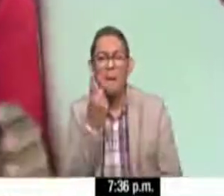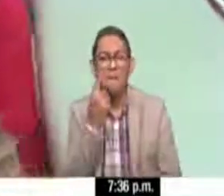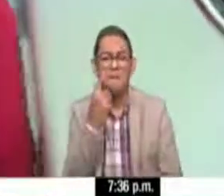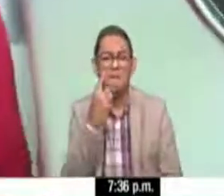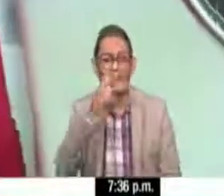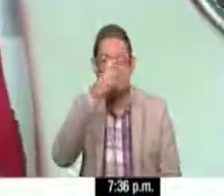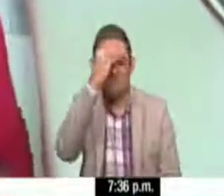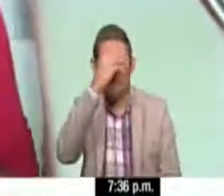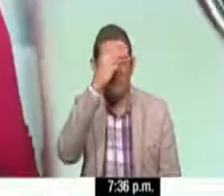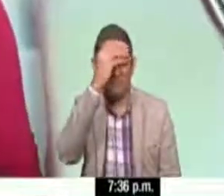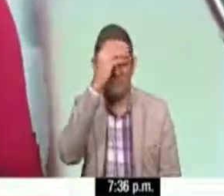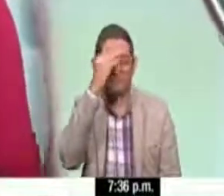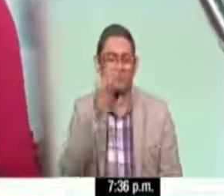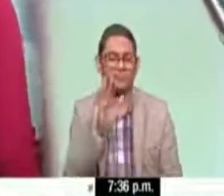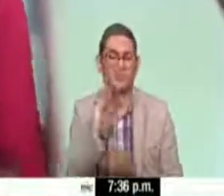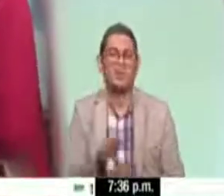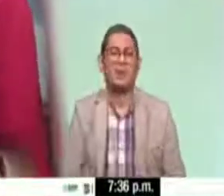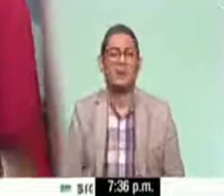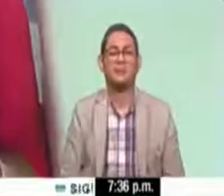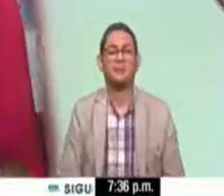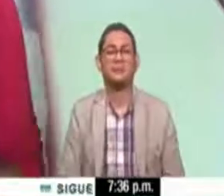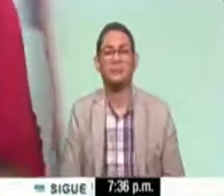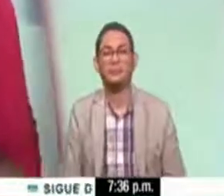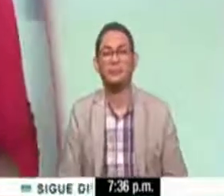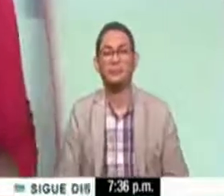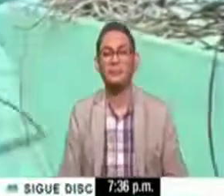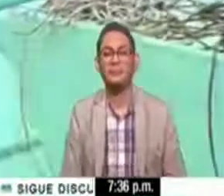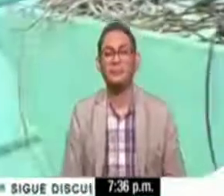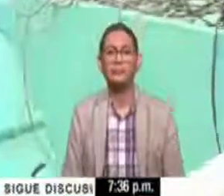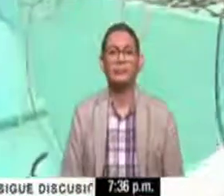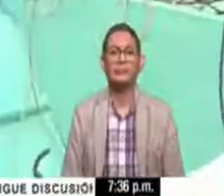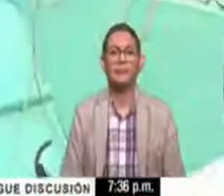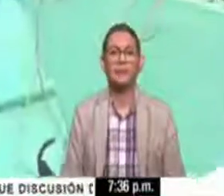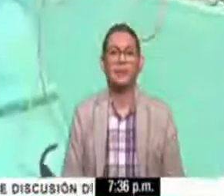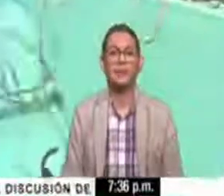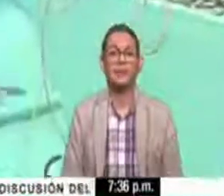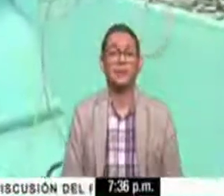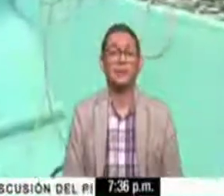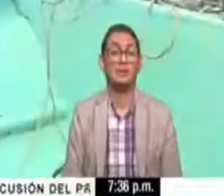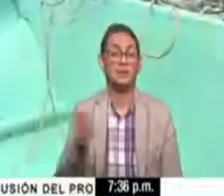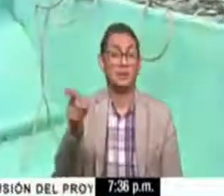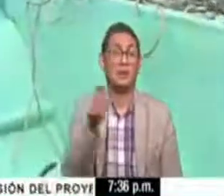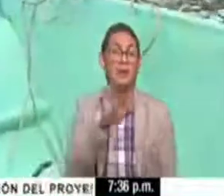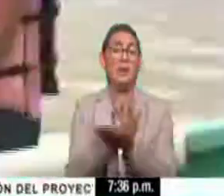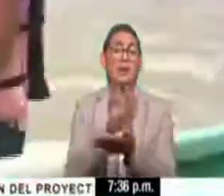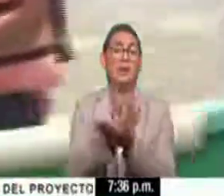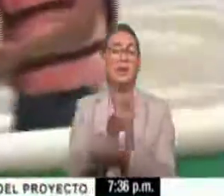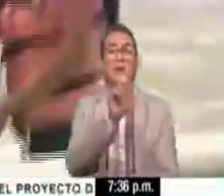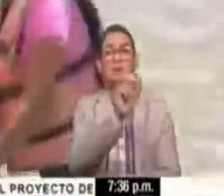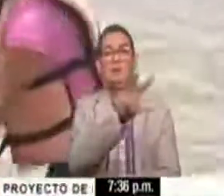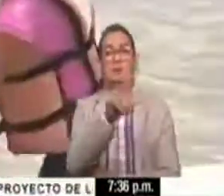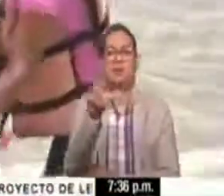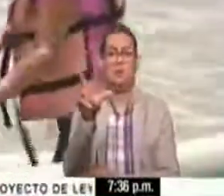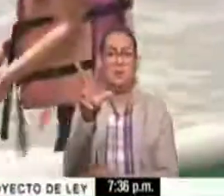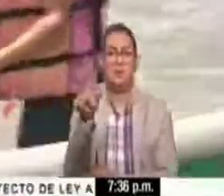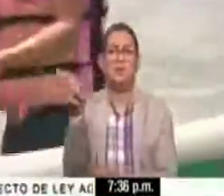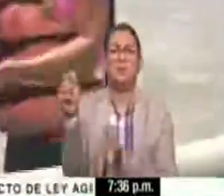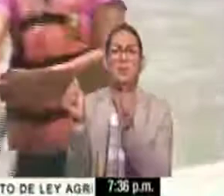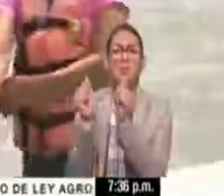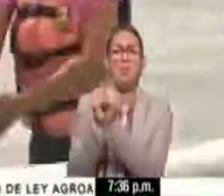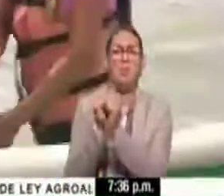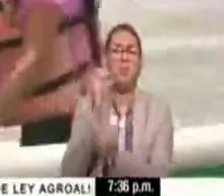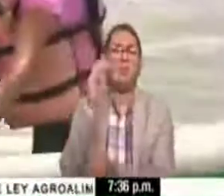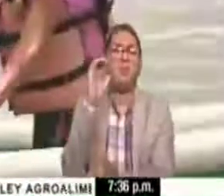y llevan el sustento económico a sus hogares. Esta joven mujer tiene 33 años y junto a su esposo